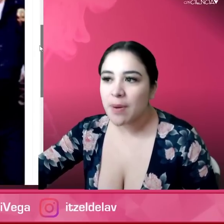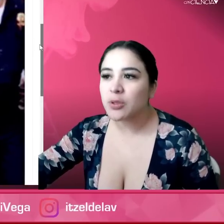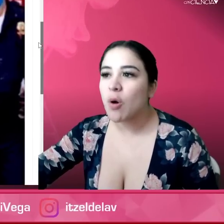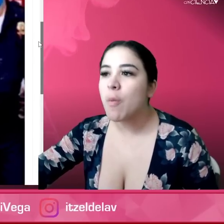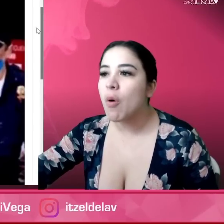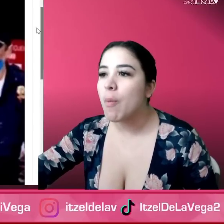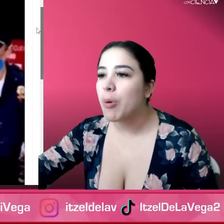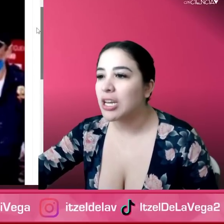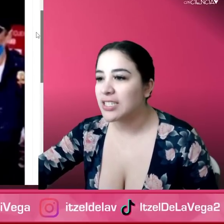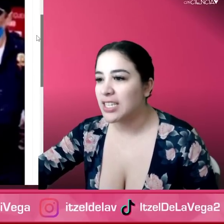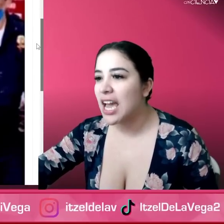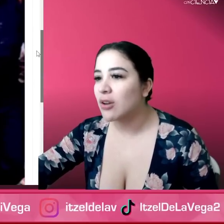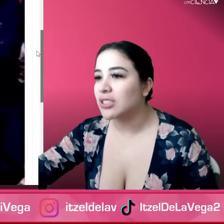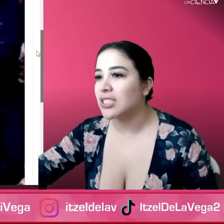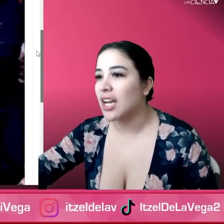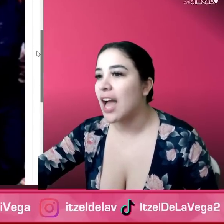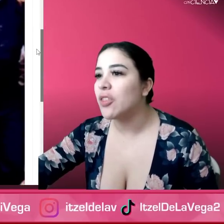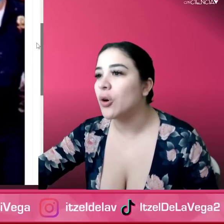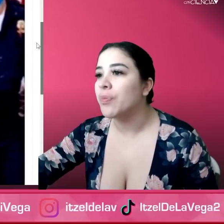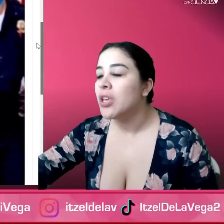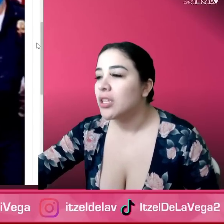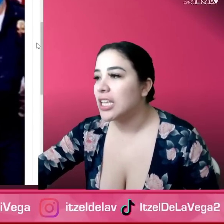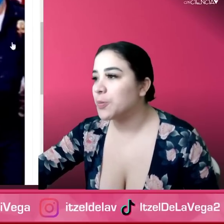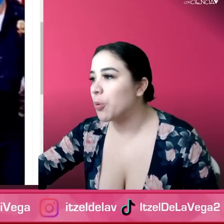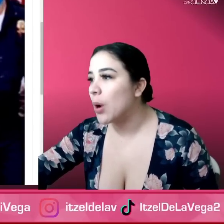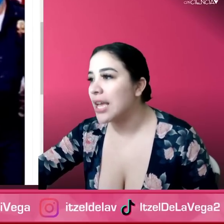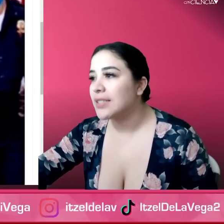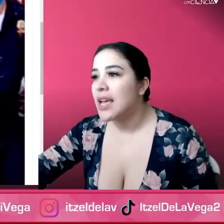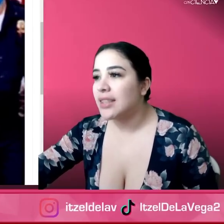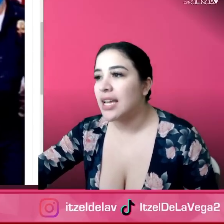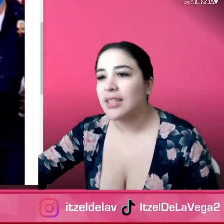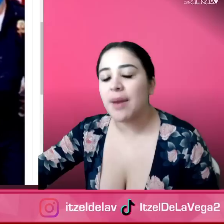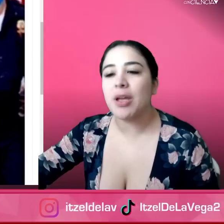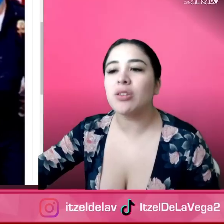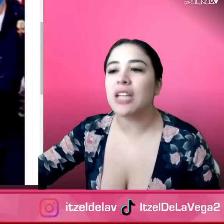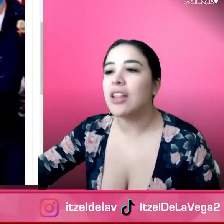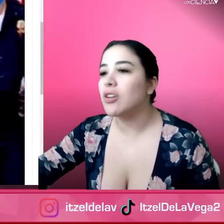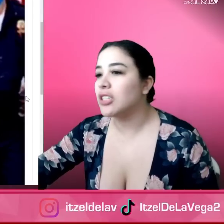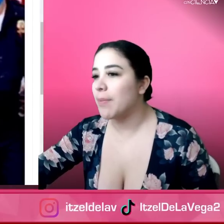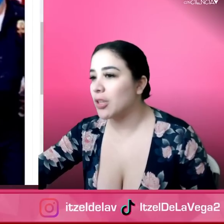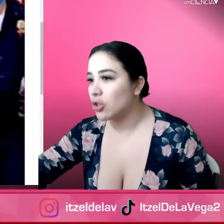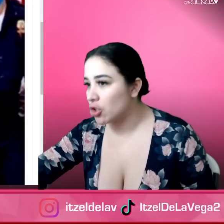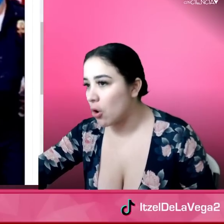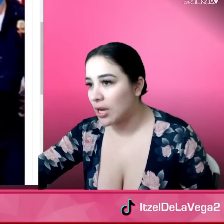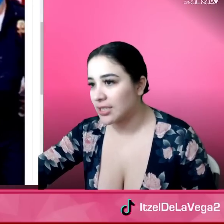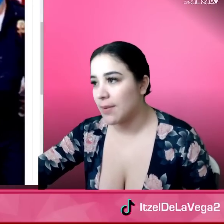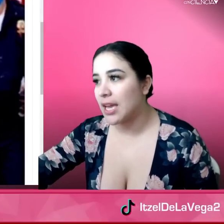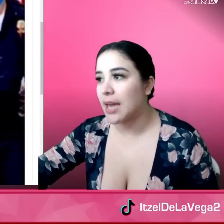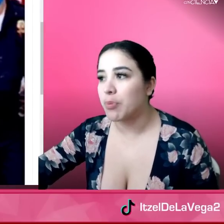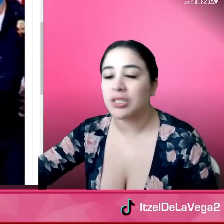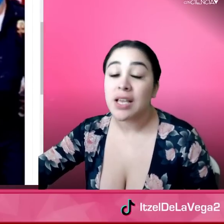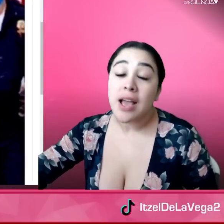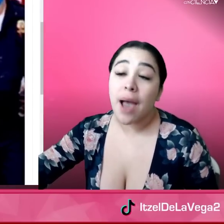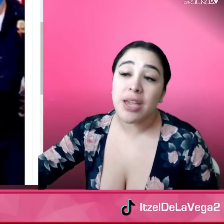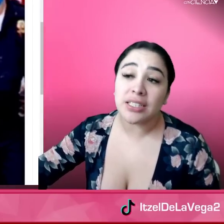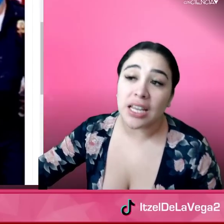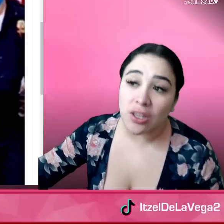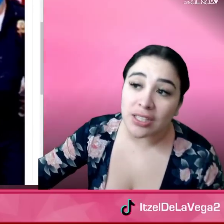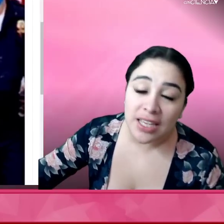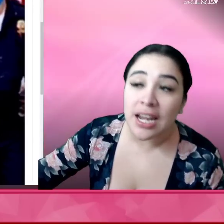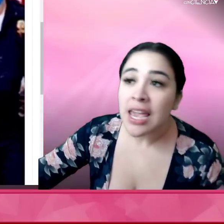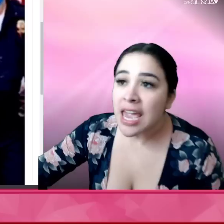pipí y vemos como un policía lo Está sacando después de tremendos y tremendo show que se ve que pues